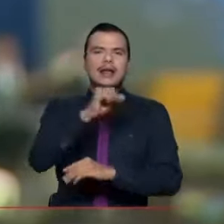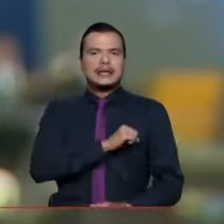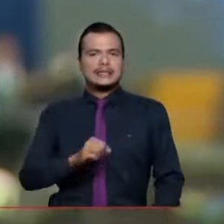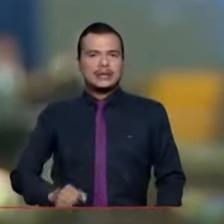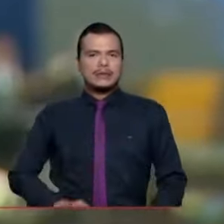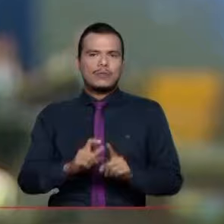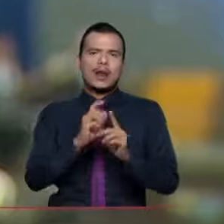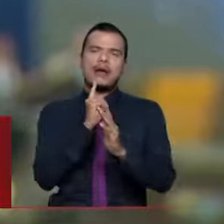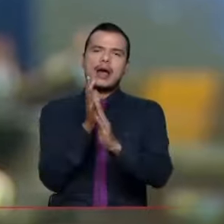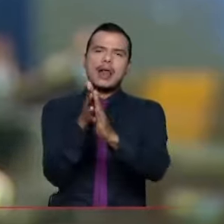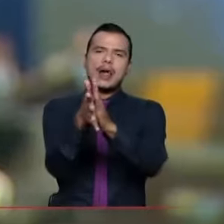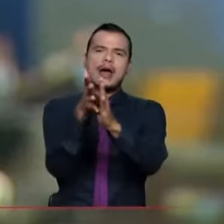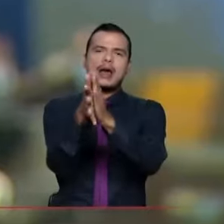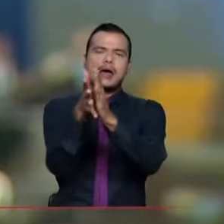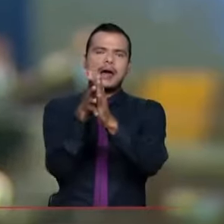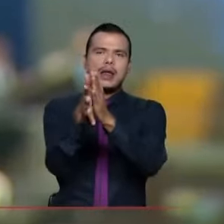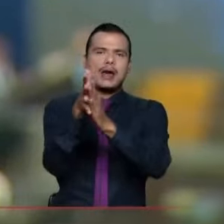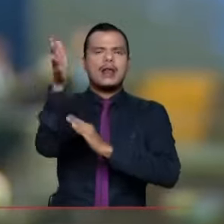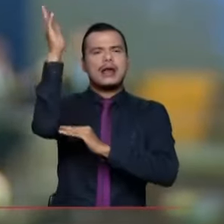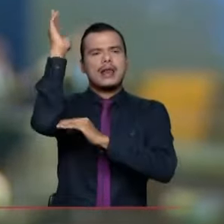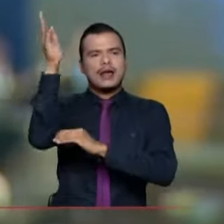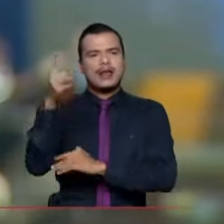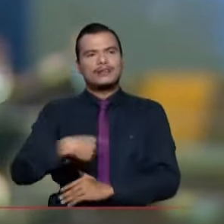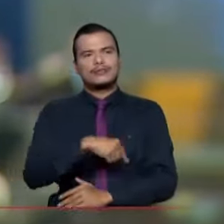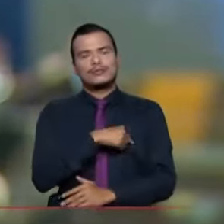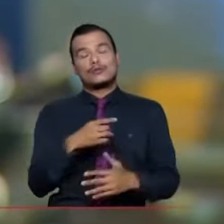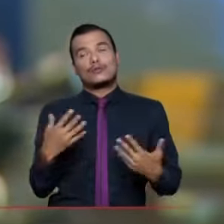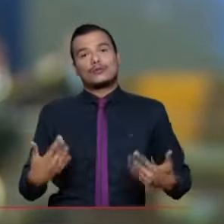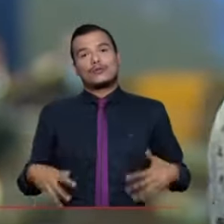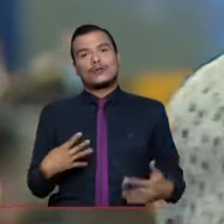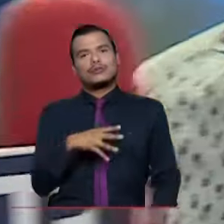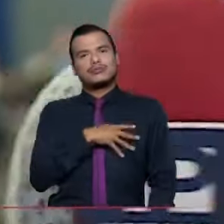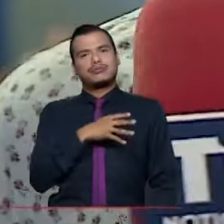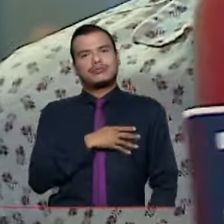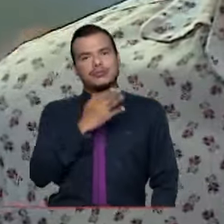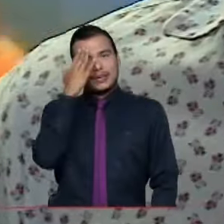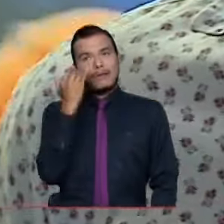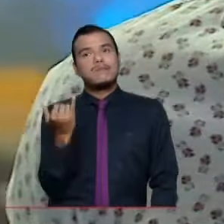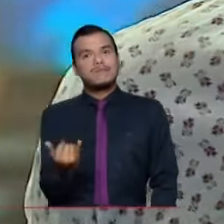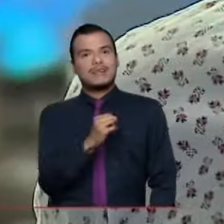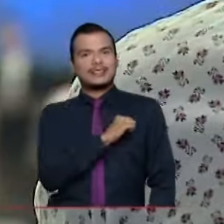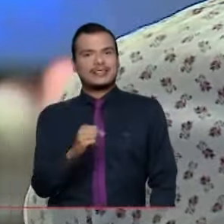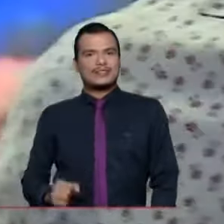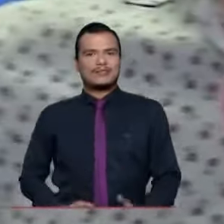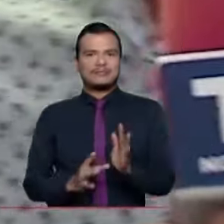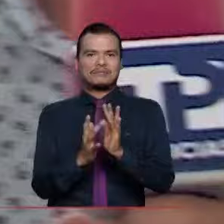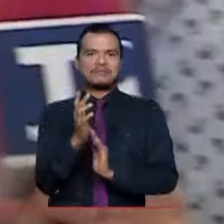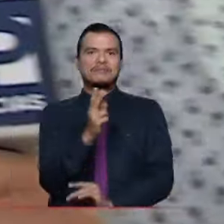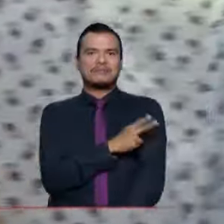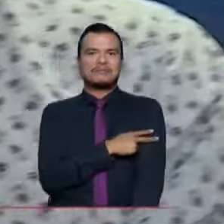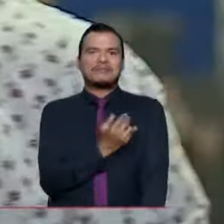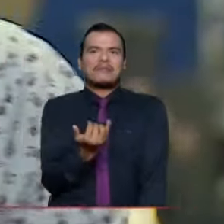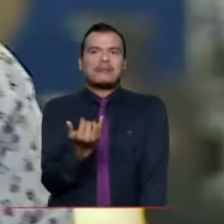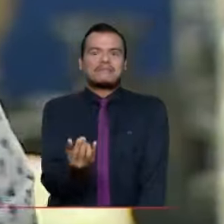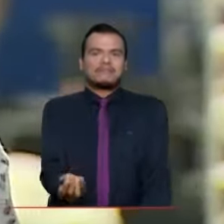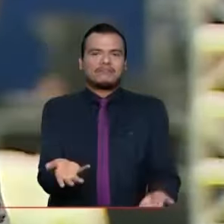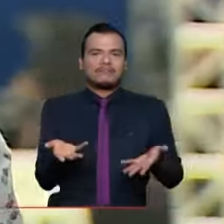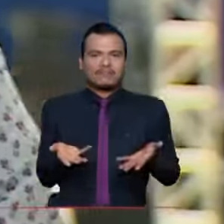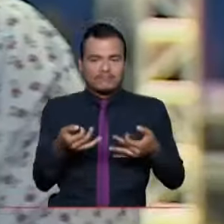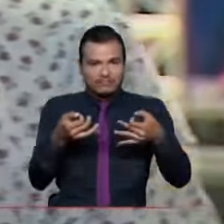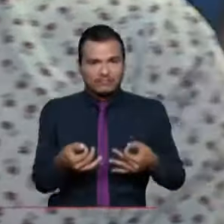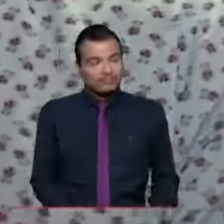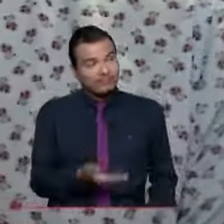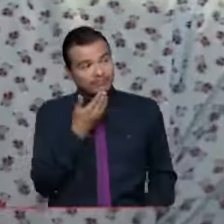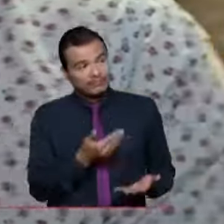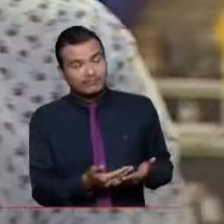Y estaremos pues gozándonos en la presencia del Señor Jesucristo. Muchas gracias por estar con nosotros en Telepacífico Noticias.